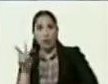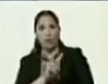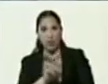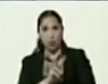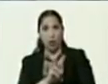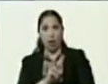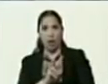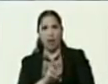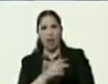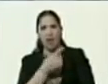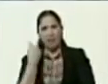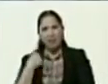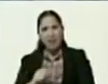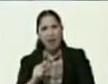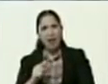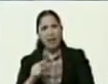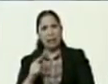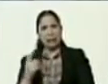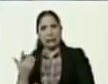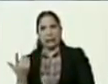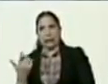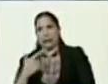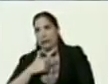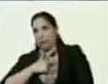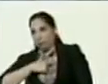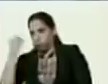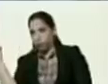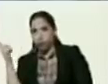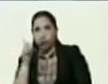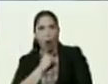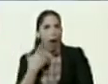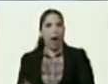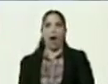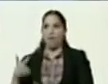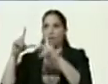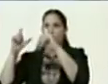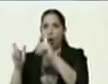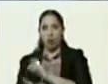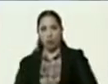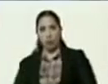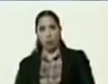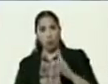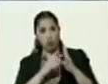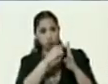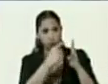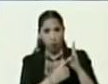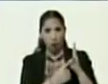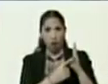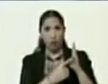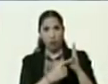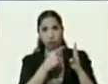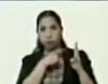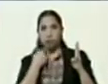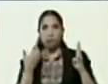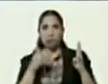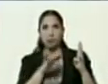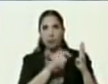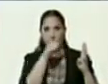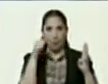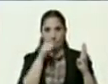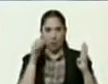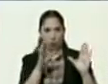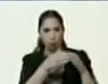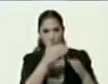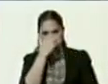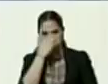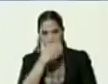tiene la desfachatez, tiene el descaro de tomarse una fotografía con cuatro homicidas narcotraficantes paramilitares?